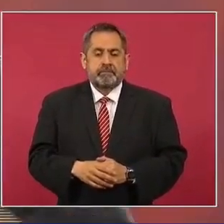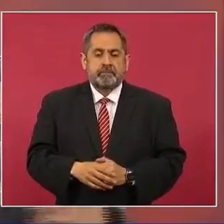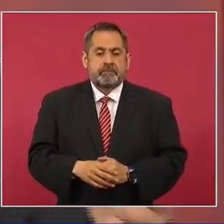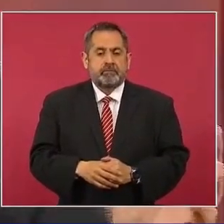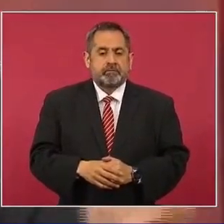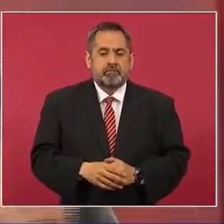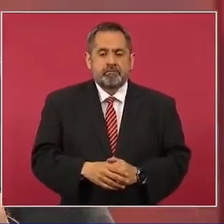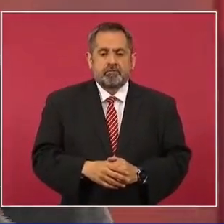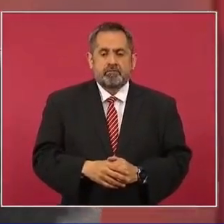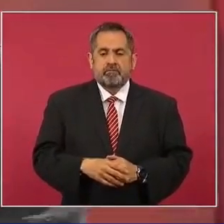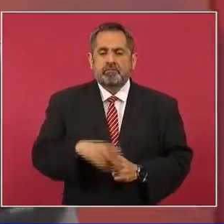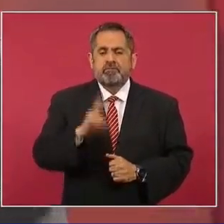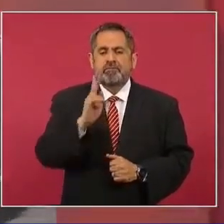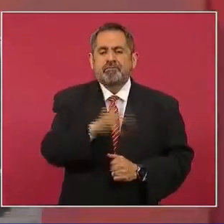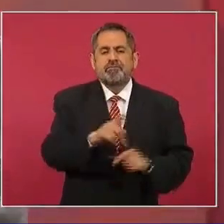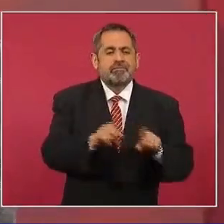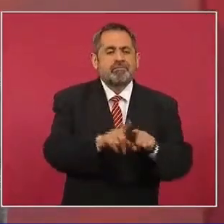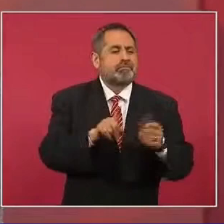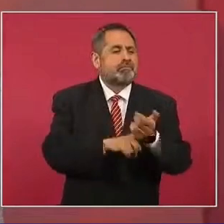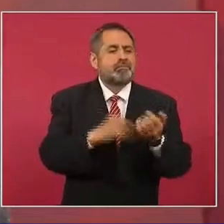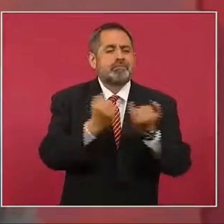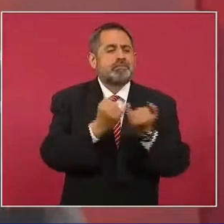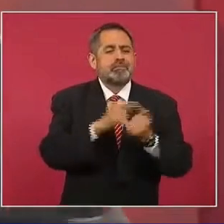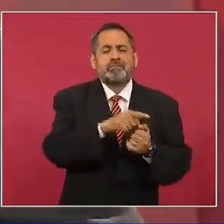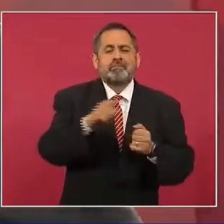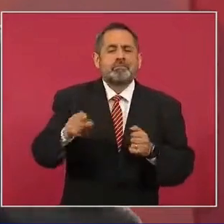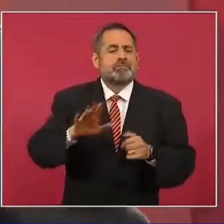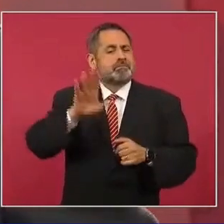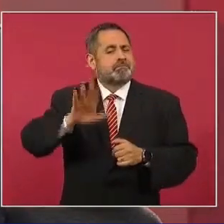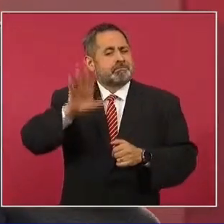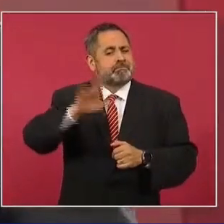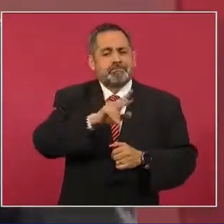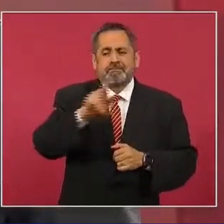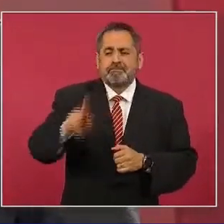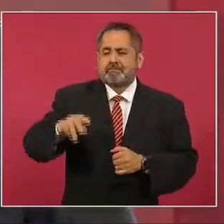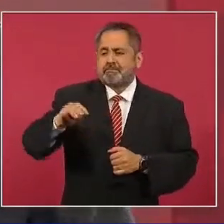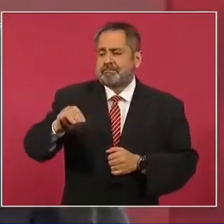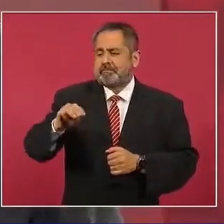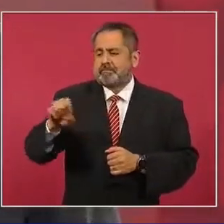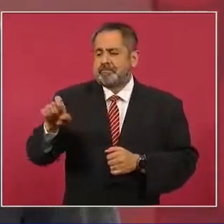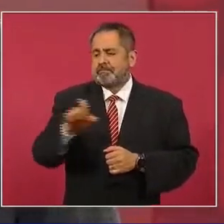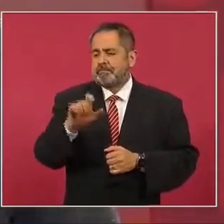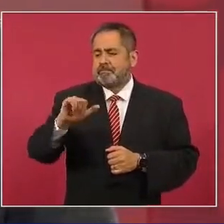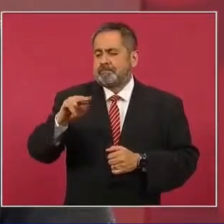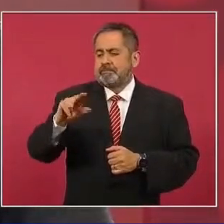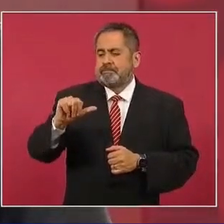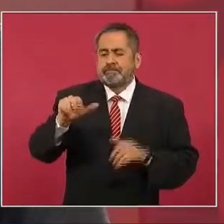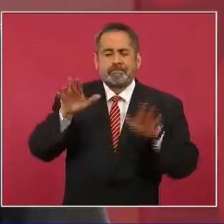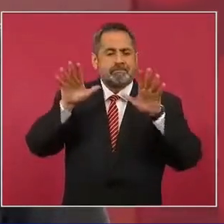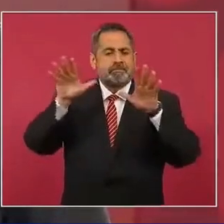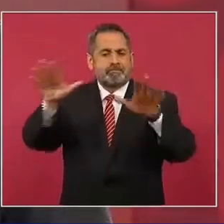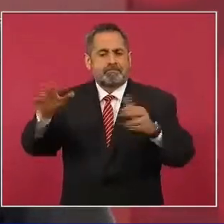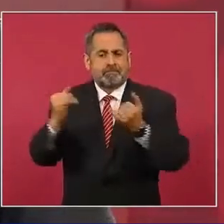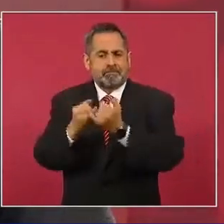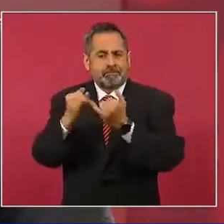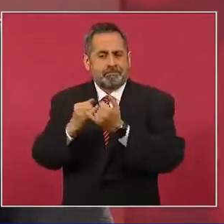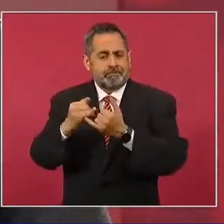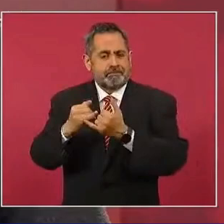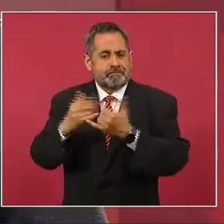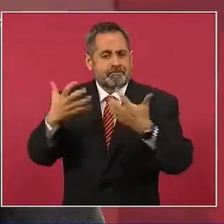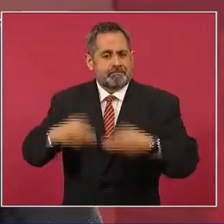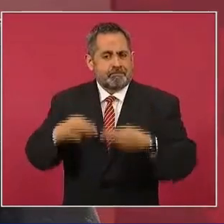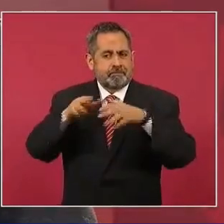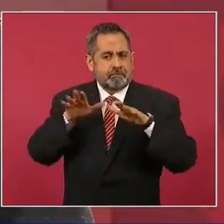un caso parecido al de Mexicana de Aviación, eran como empresas, ¿no?,